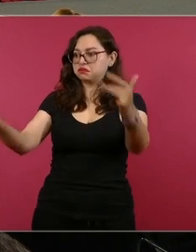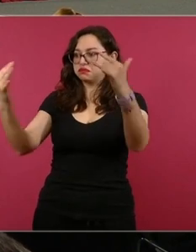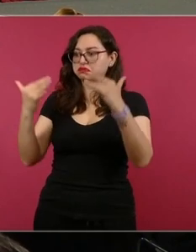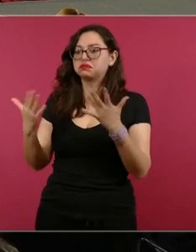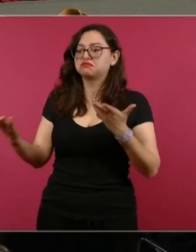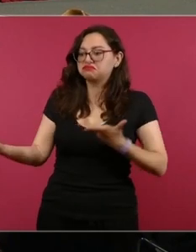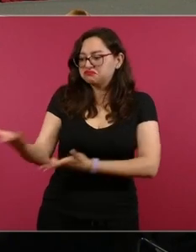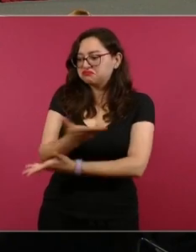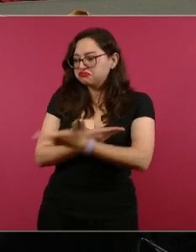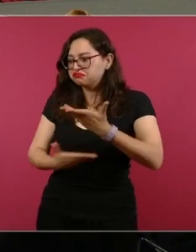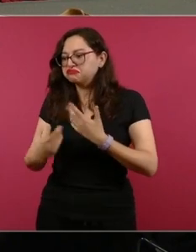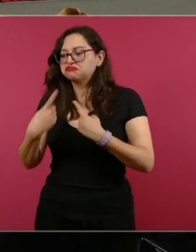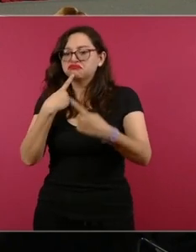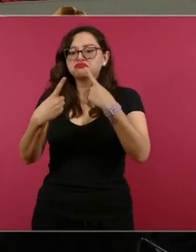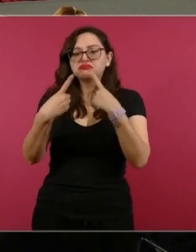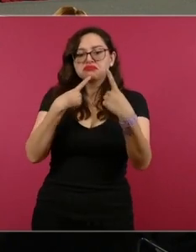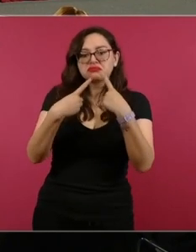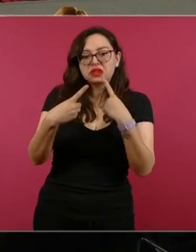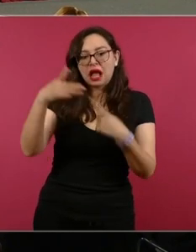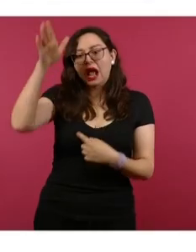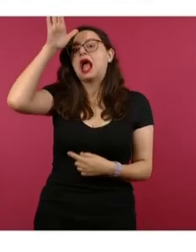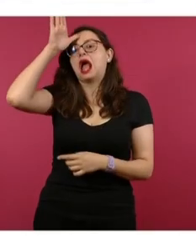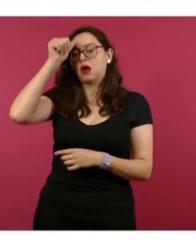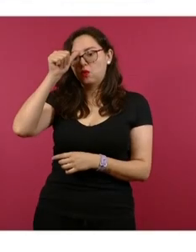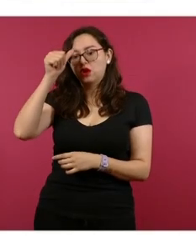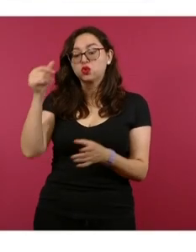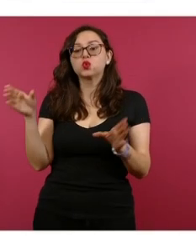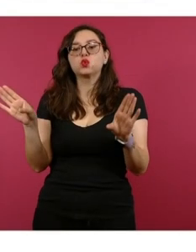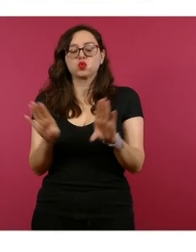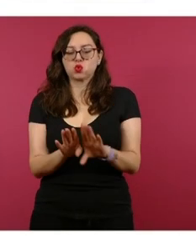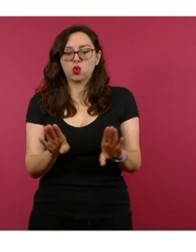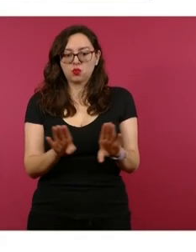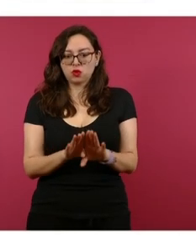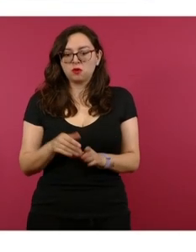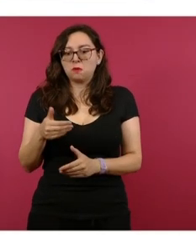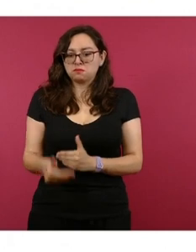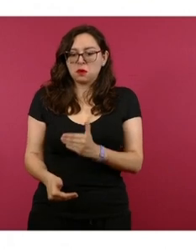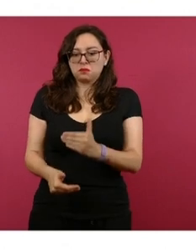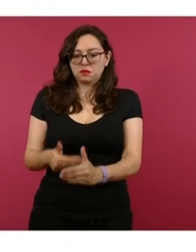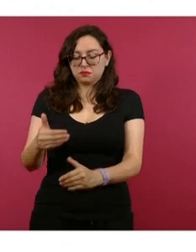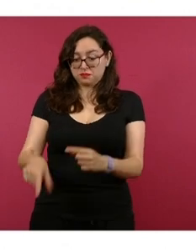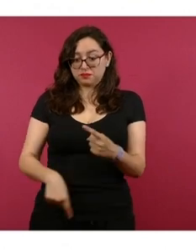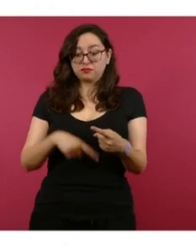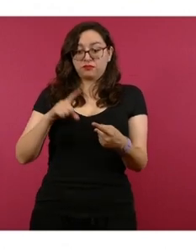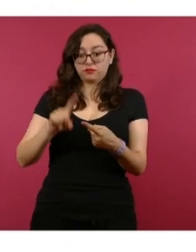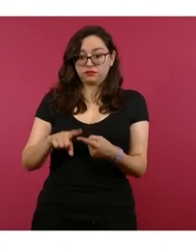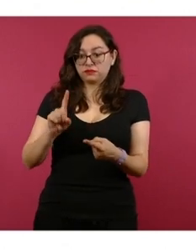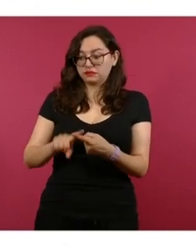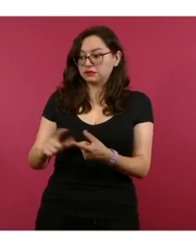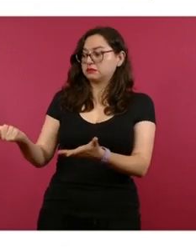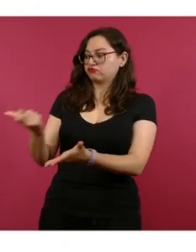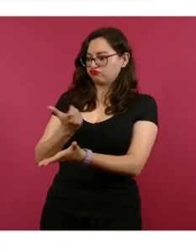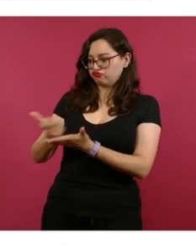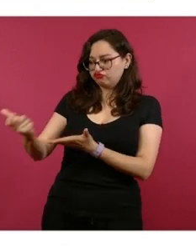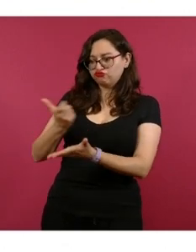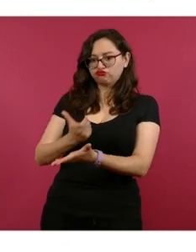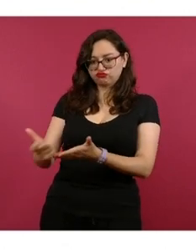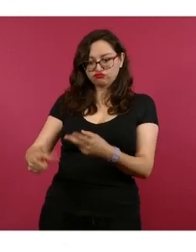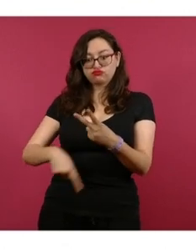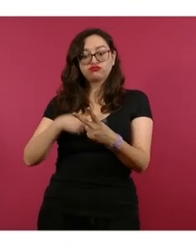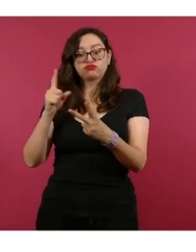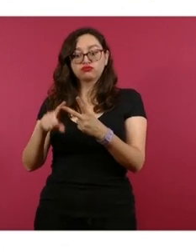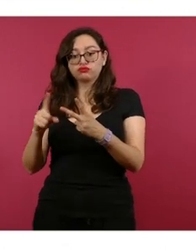acordó un plan integral de reparación y justicia, que consistió en indemnizaciones, en entrega de viviendas, en